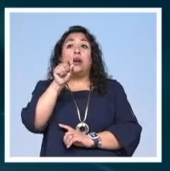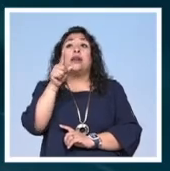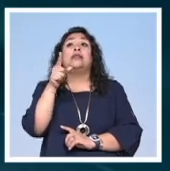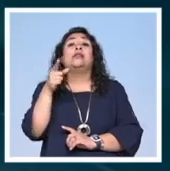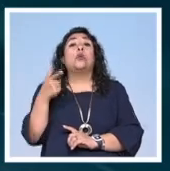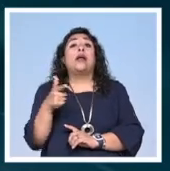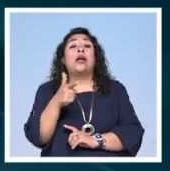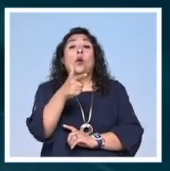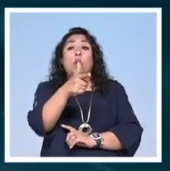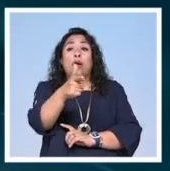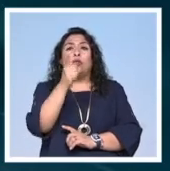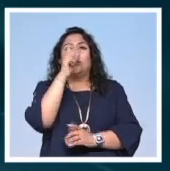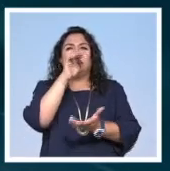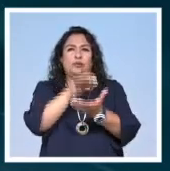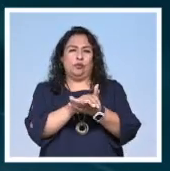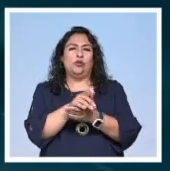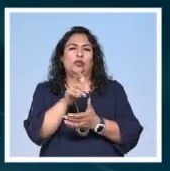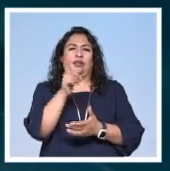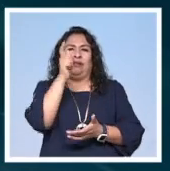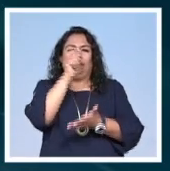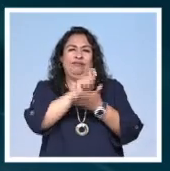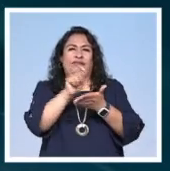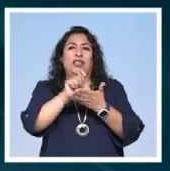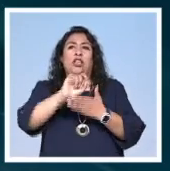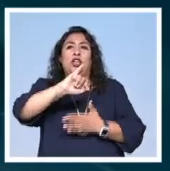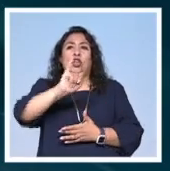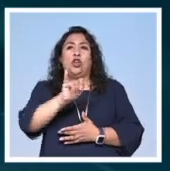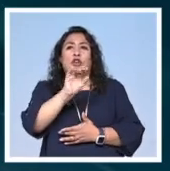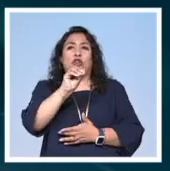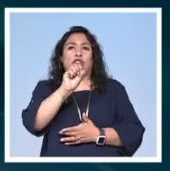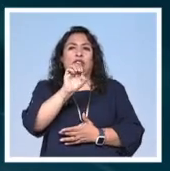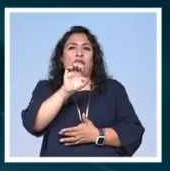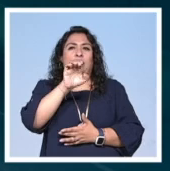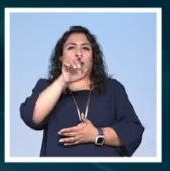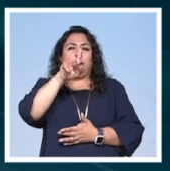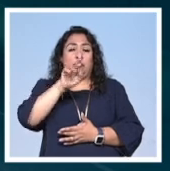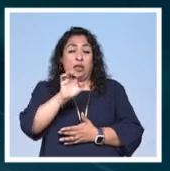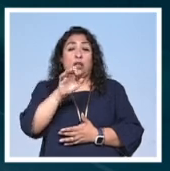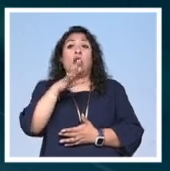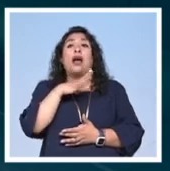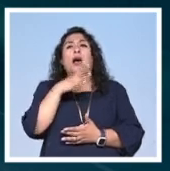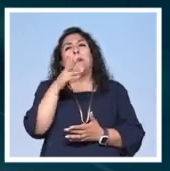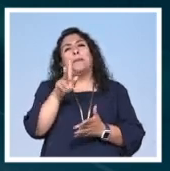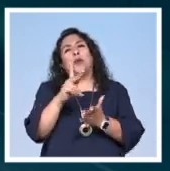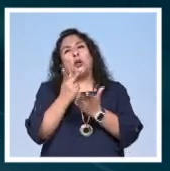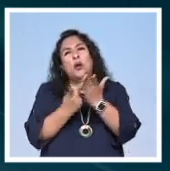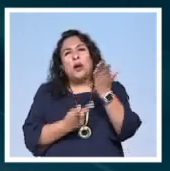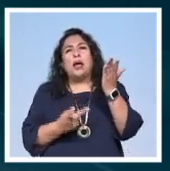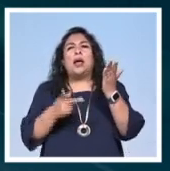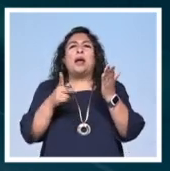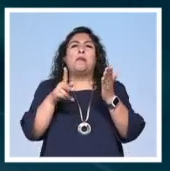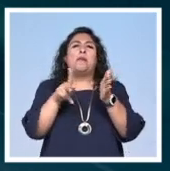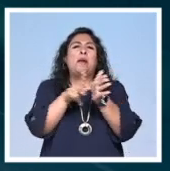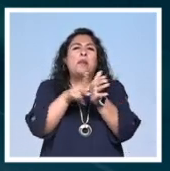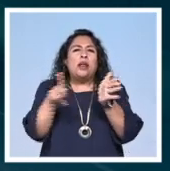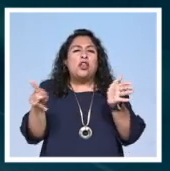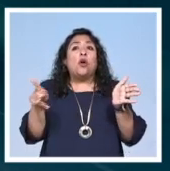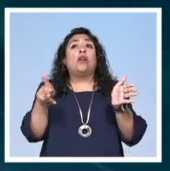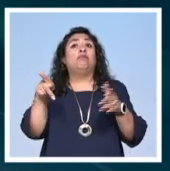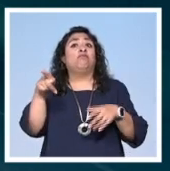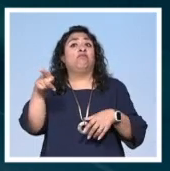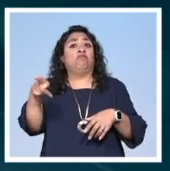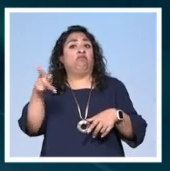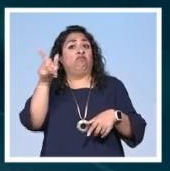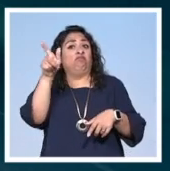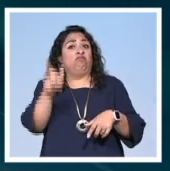del reconocido escritor José Emilio Pacheco a través de sus programas de televisión y publicaciones periódicas llegó a ser considerada una